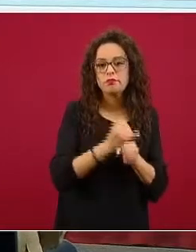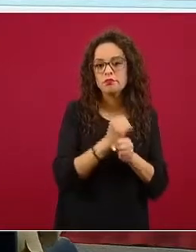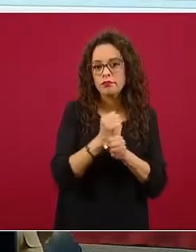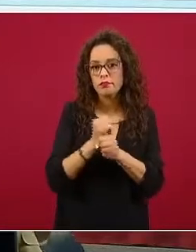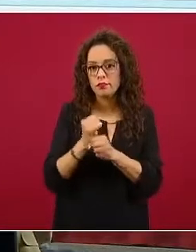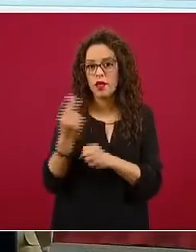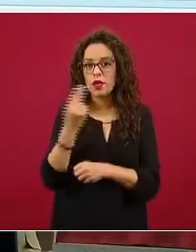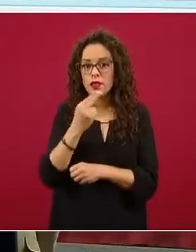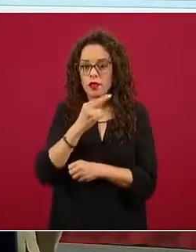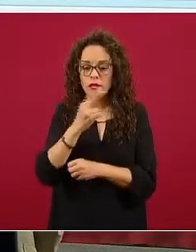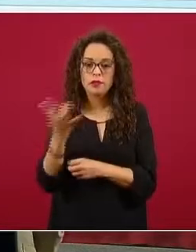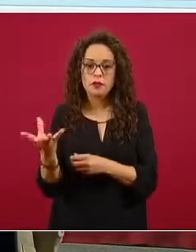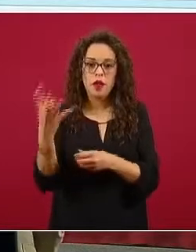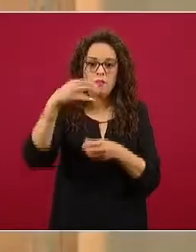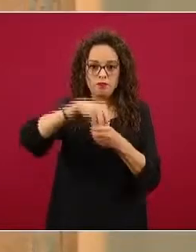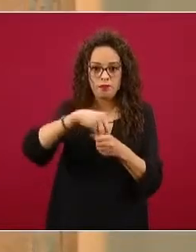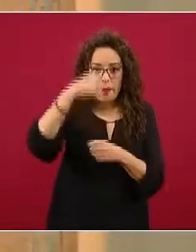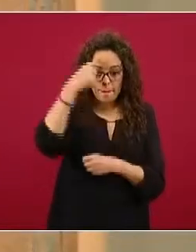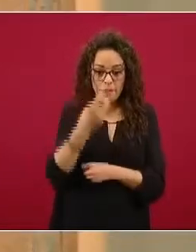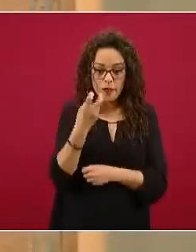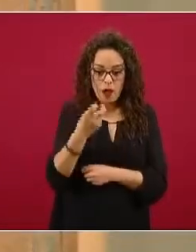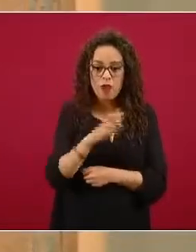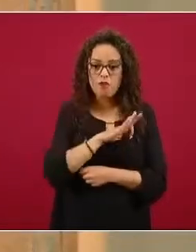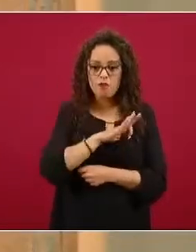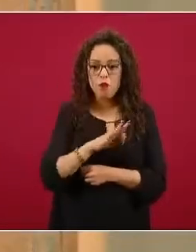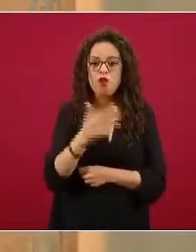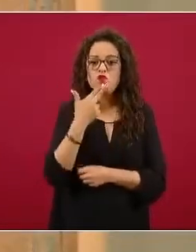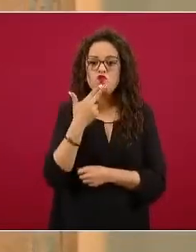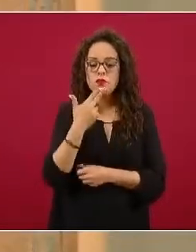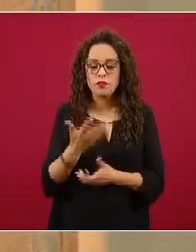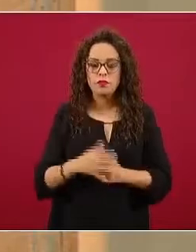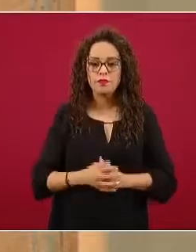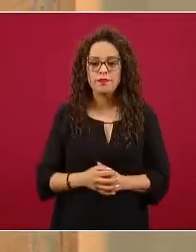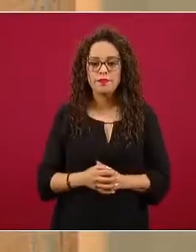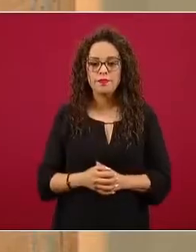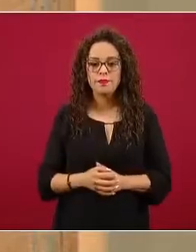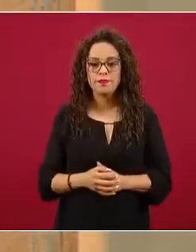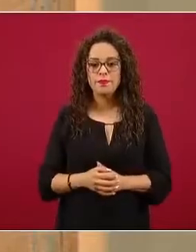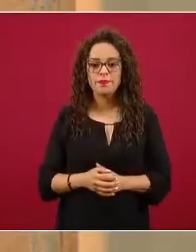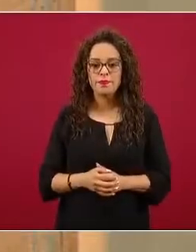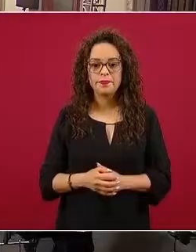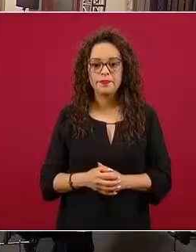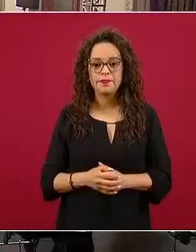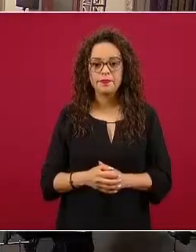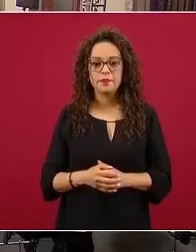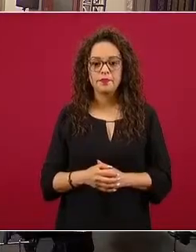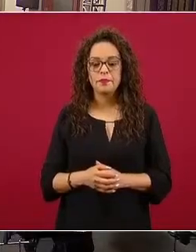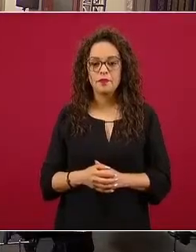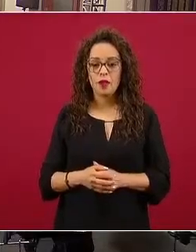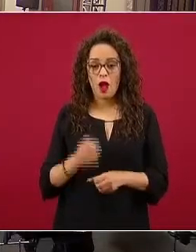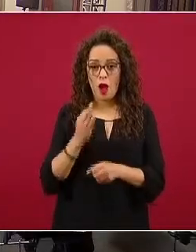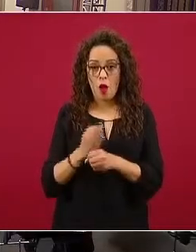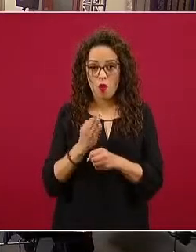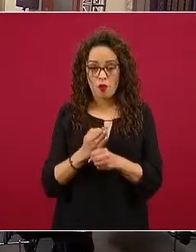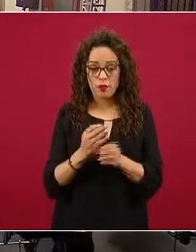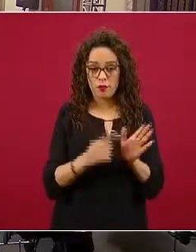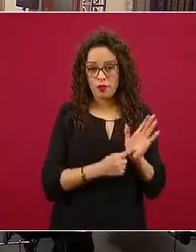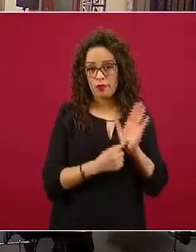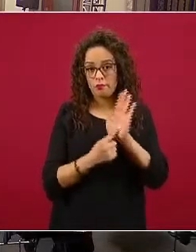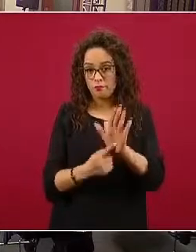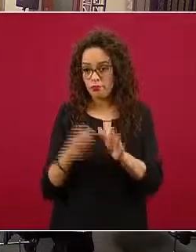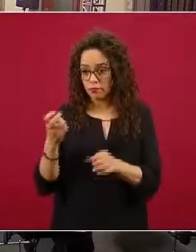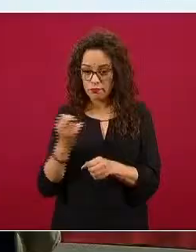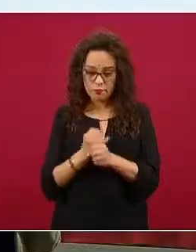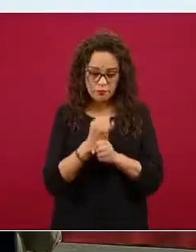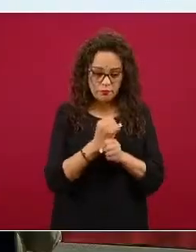poder tener estas herramientas. La que sigue, por favor. El análisis que presentamos refleja